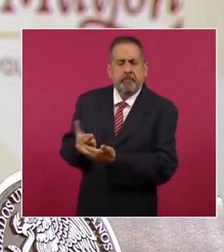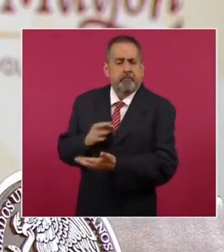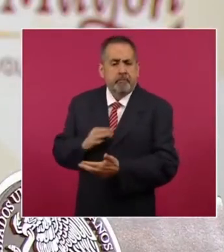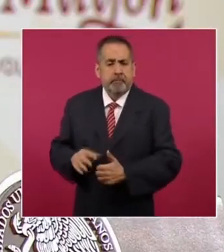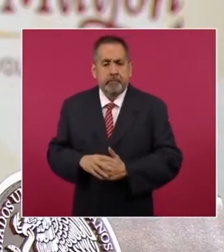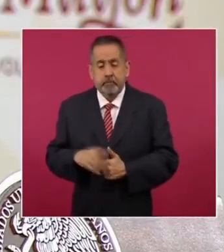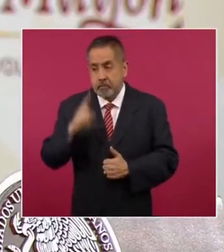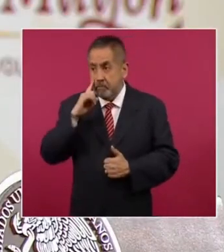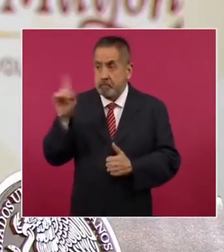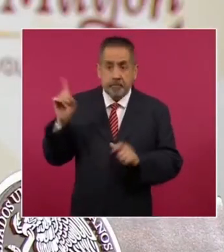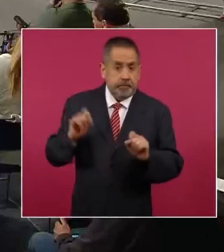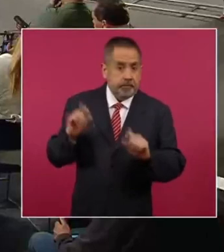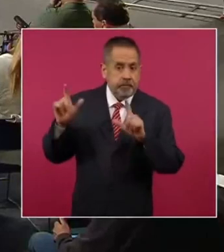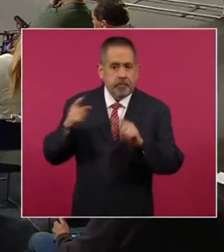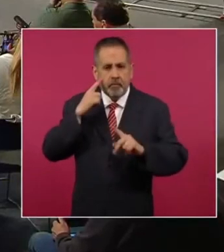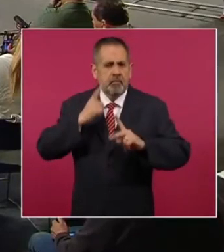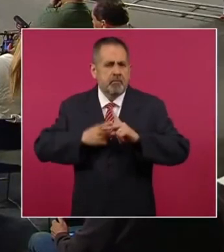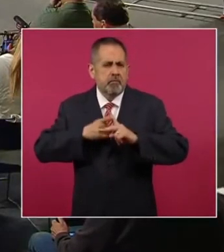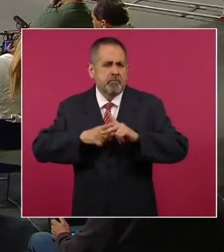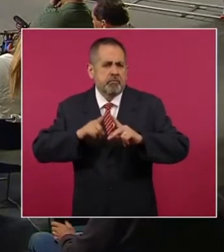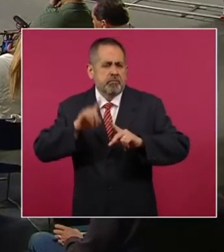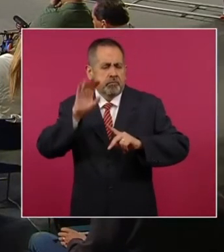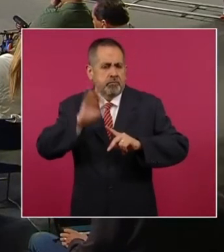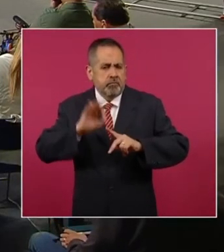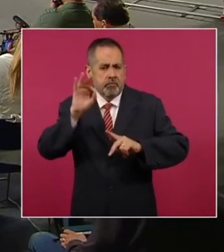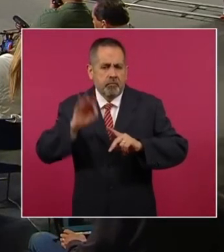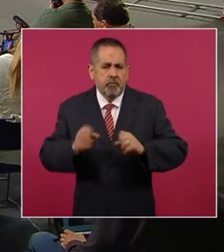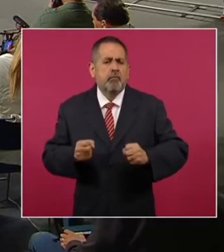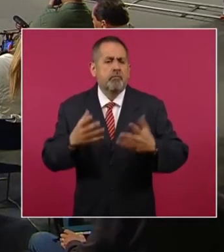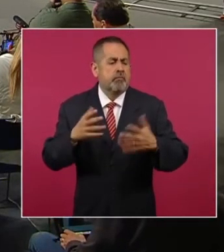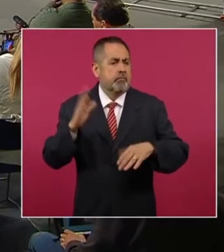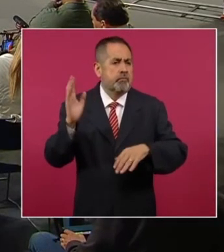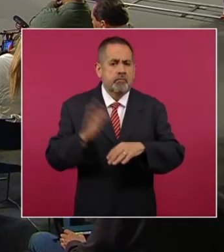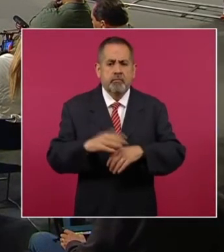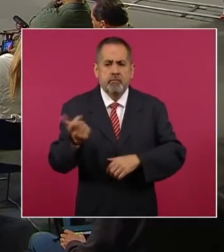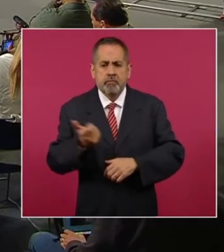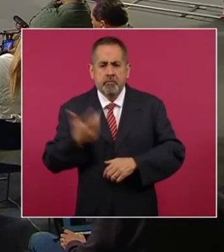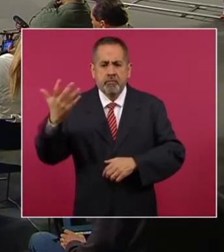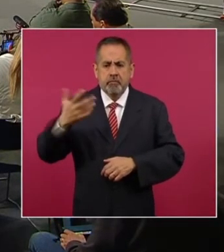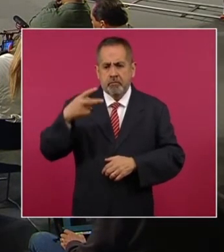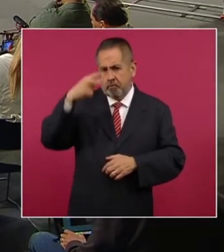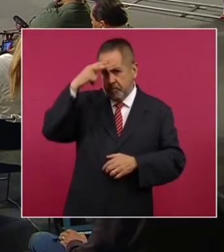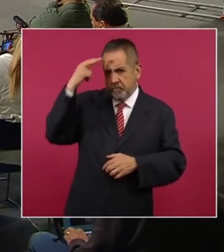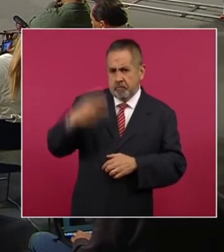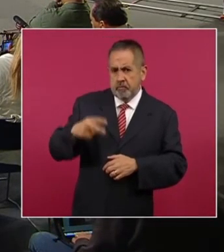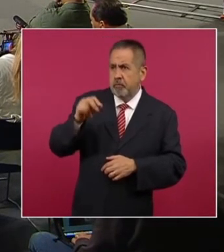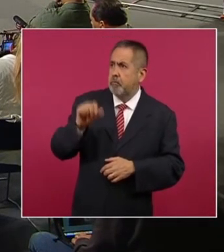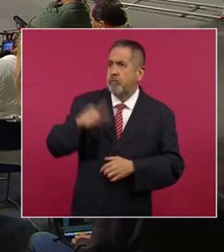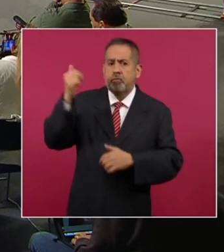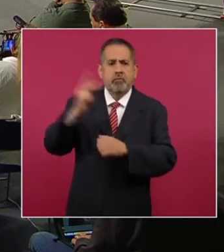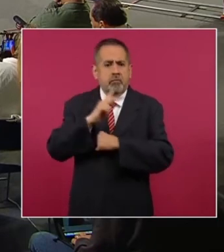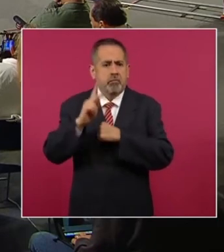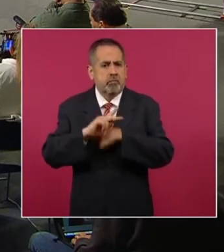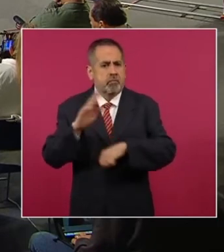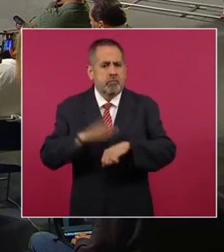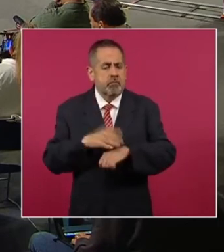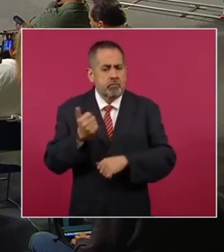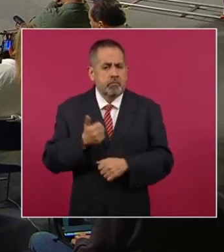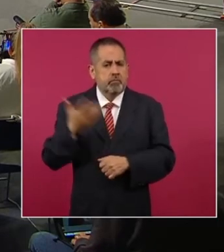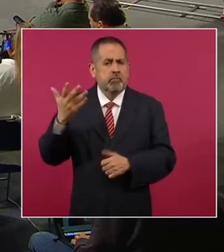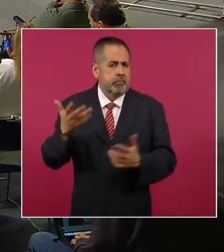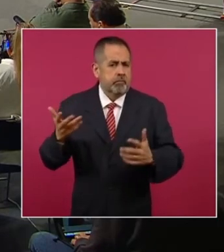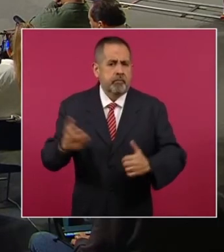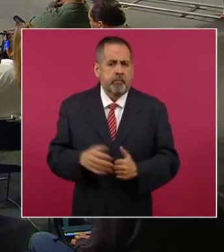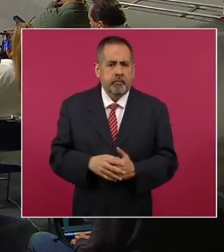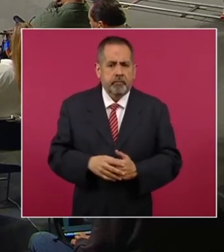mostramos en la pantalla una gráfica de cómo es más caro el voto en México que en otros países de América Latina.